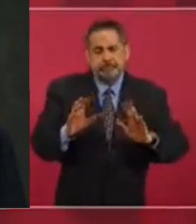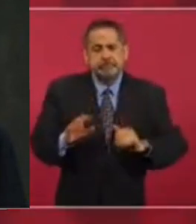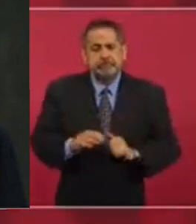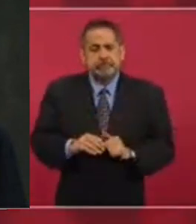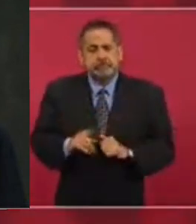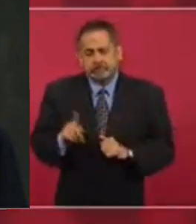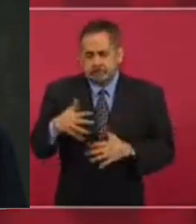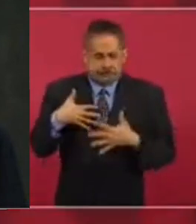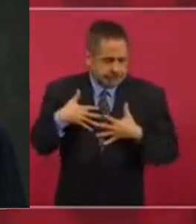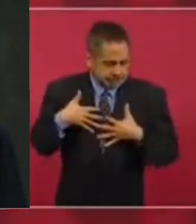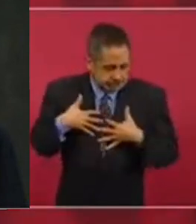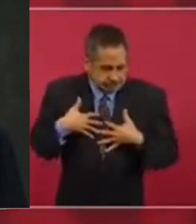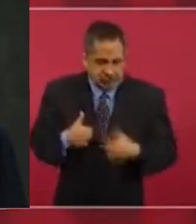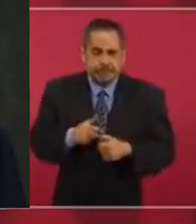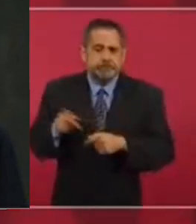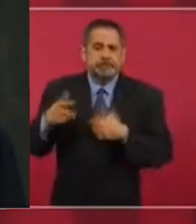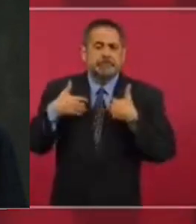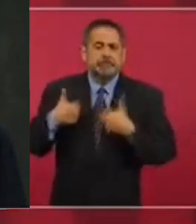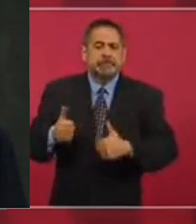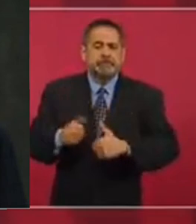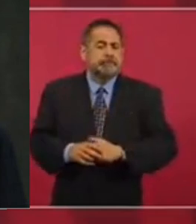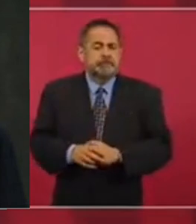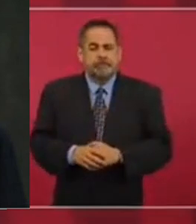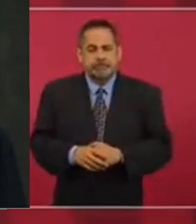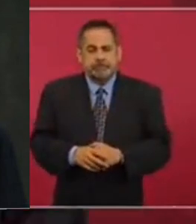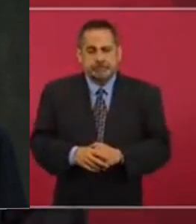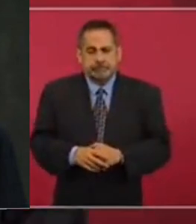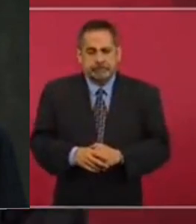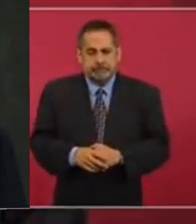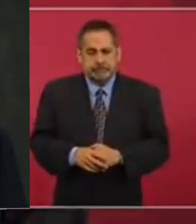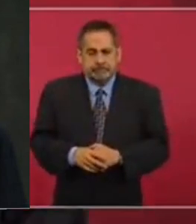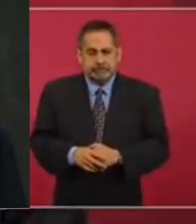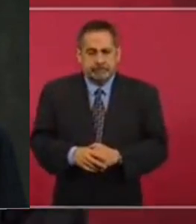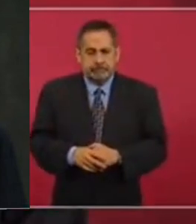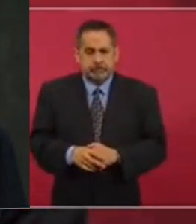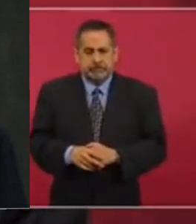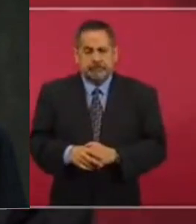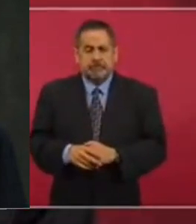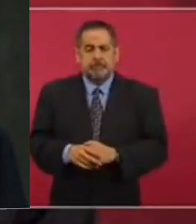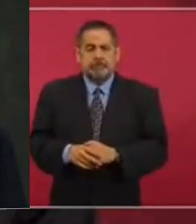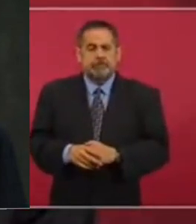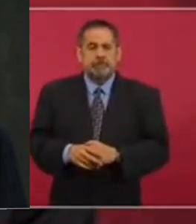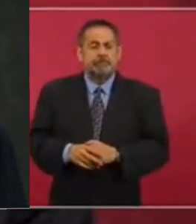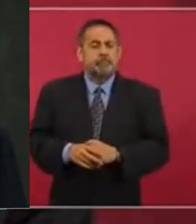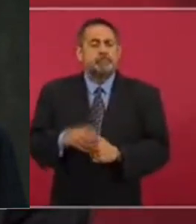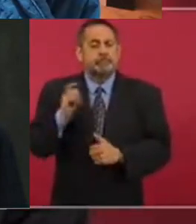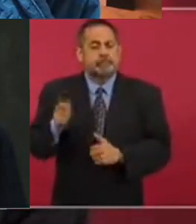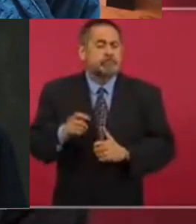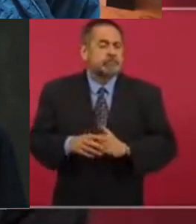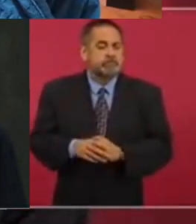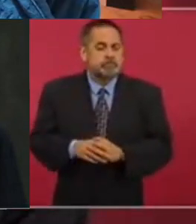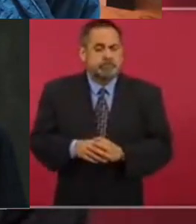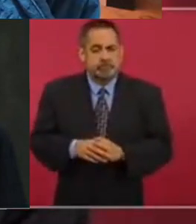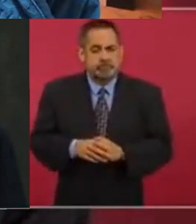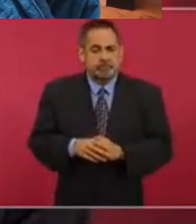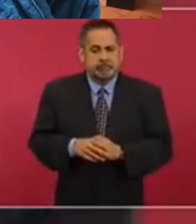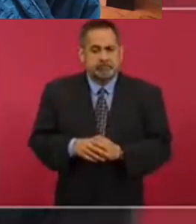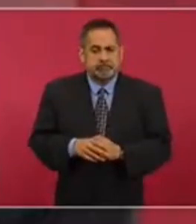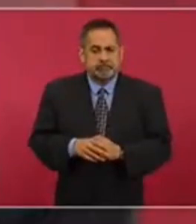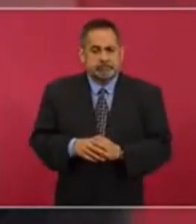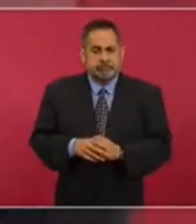a Alejandro Hertz Manero tratando de sacar ventaja y presionar a ministros en un juicio contra Alejandra